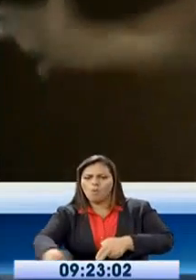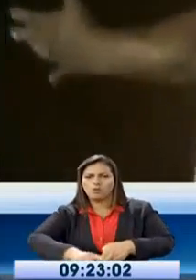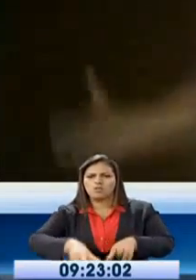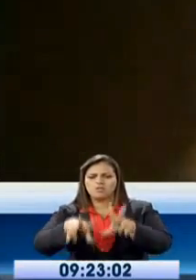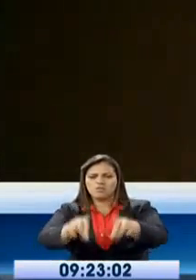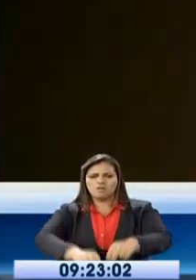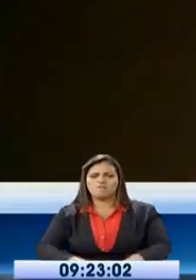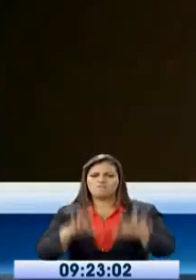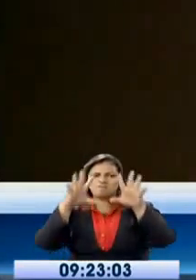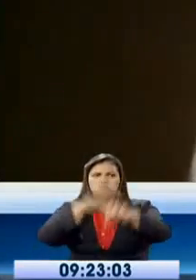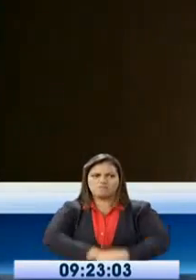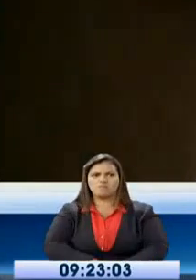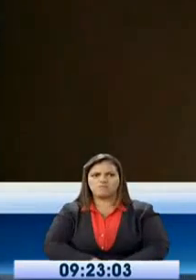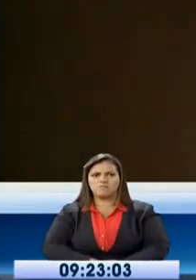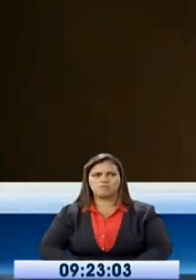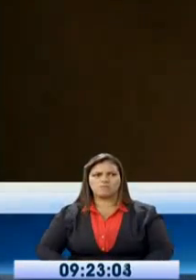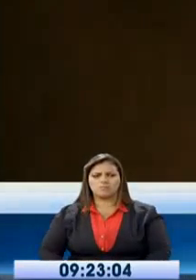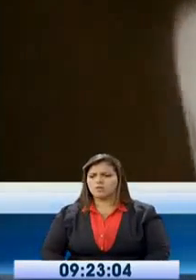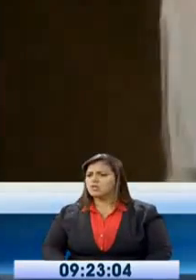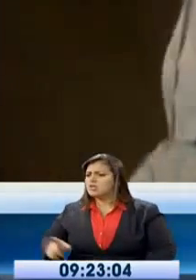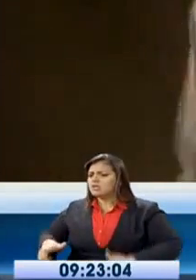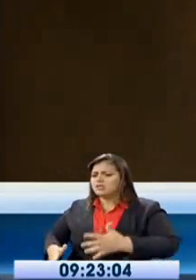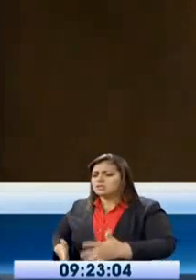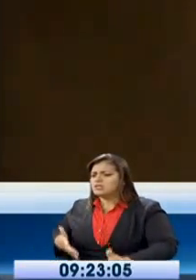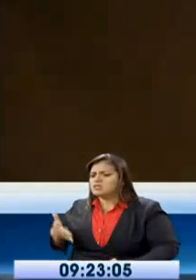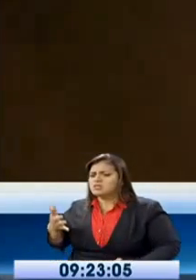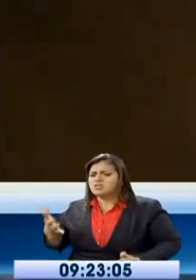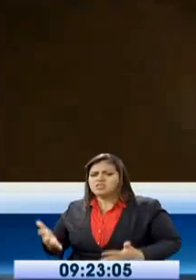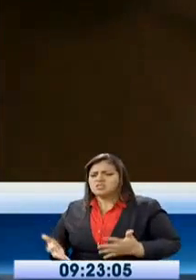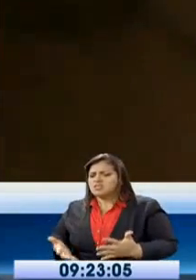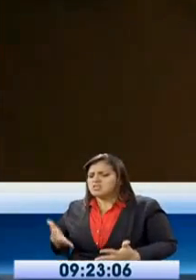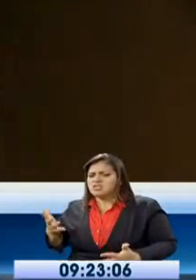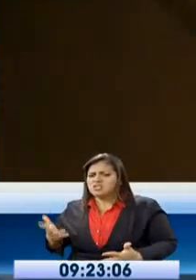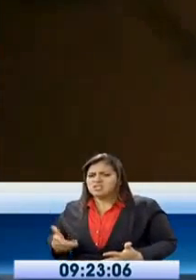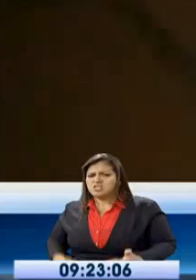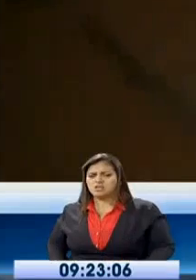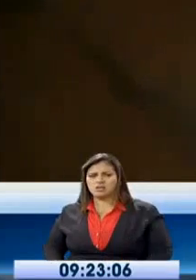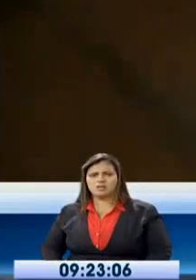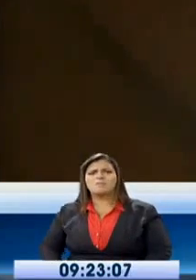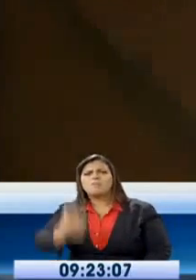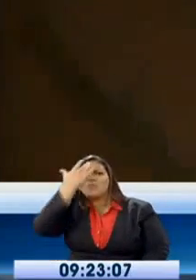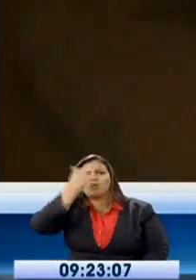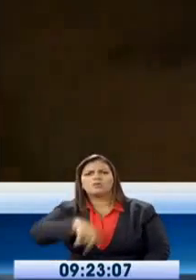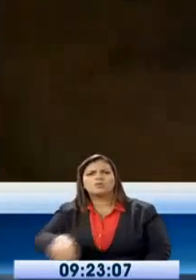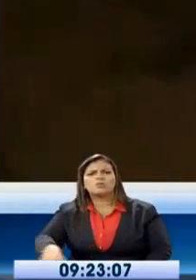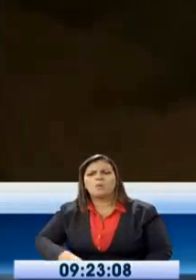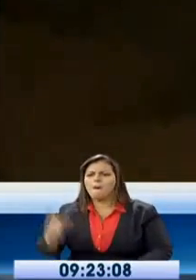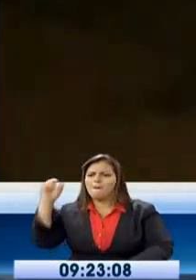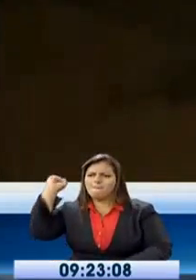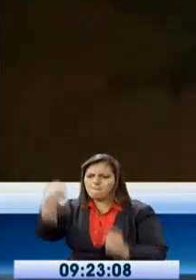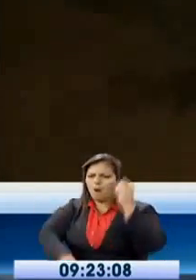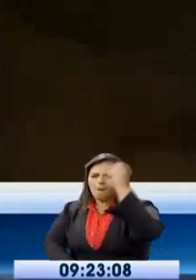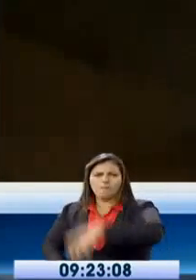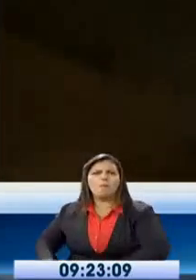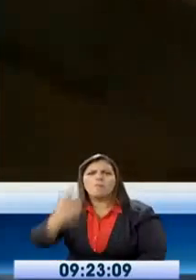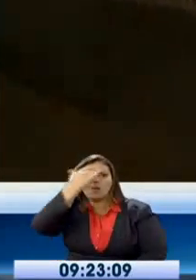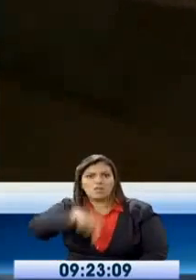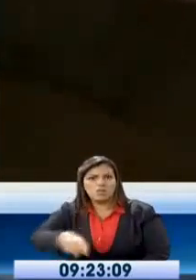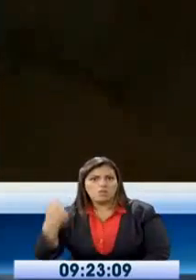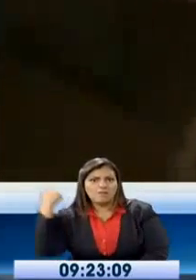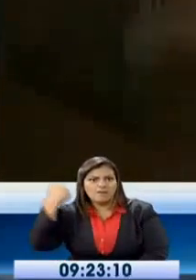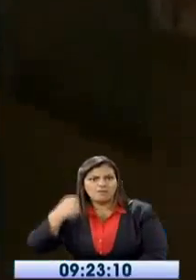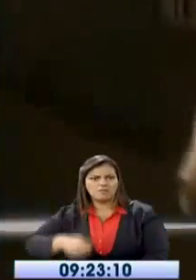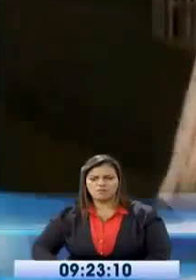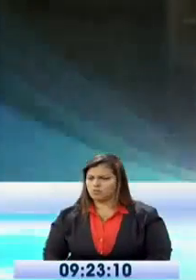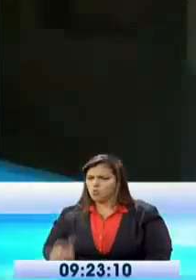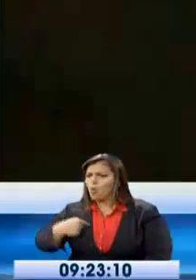El presunto agresor intentó justificarse. Está bien, pero... ¿Y eso te da derecho a que lo golpees? ¡No